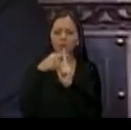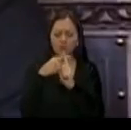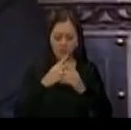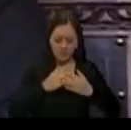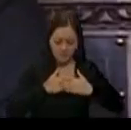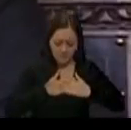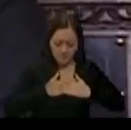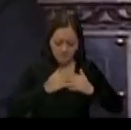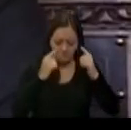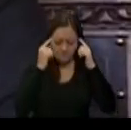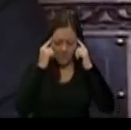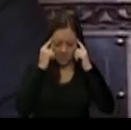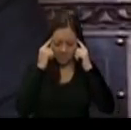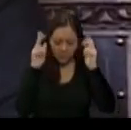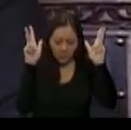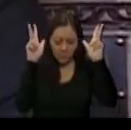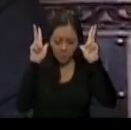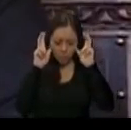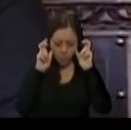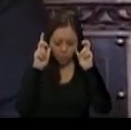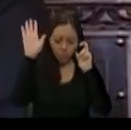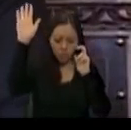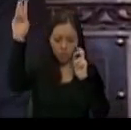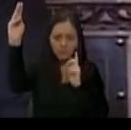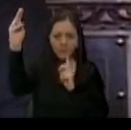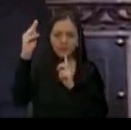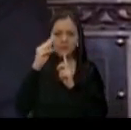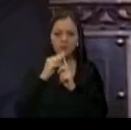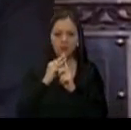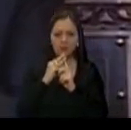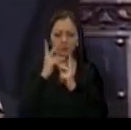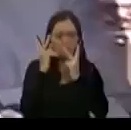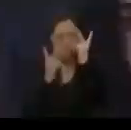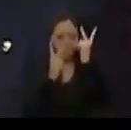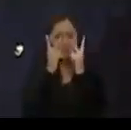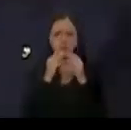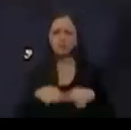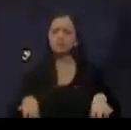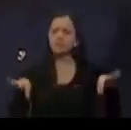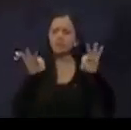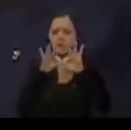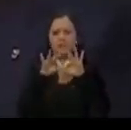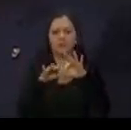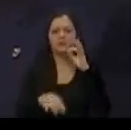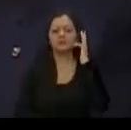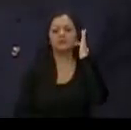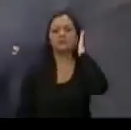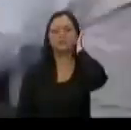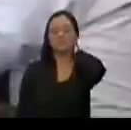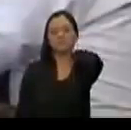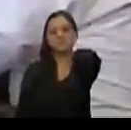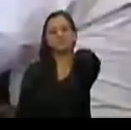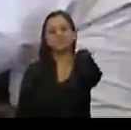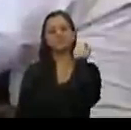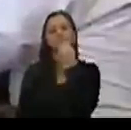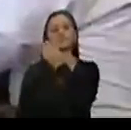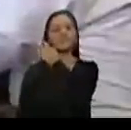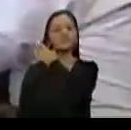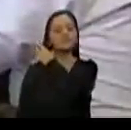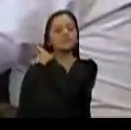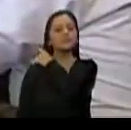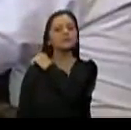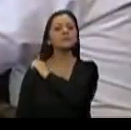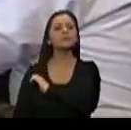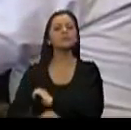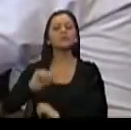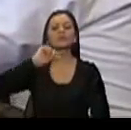Escucharle al Santo Padre es lo fundamental en esta visita. Patricio Díez. Gracias, buenas